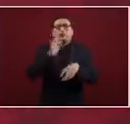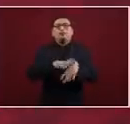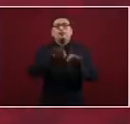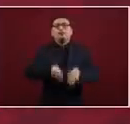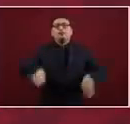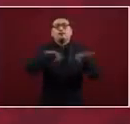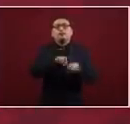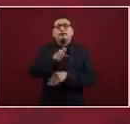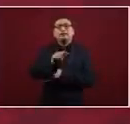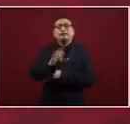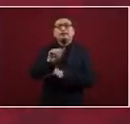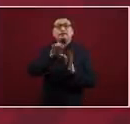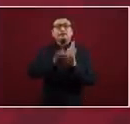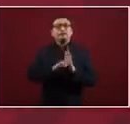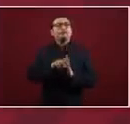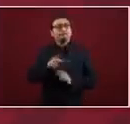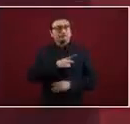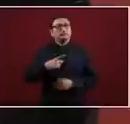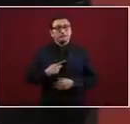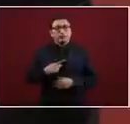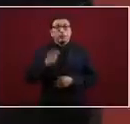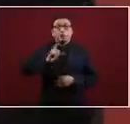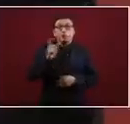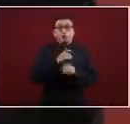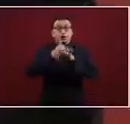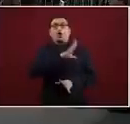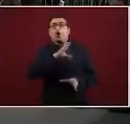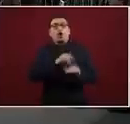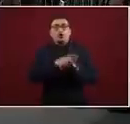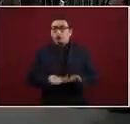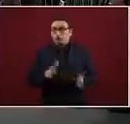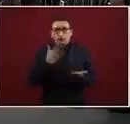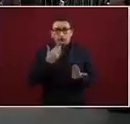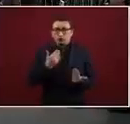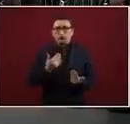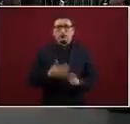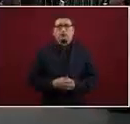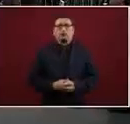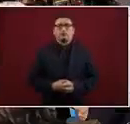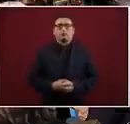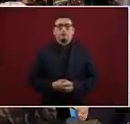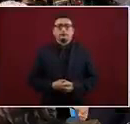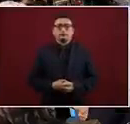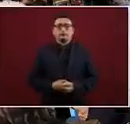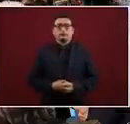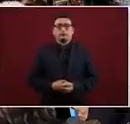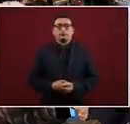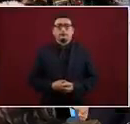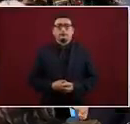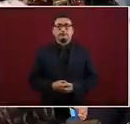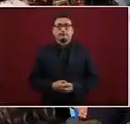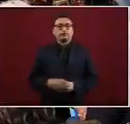de existir en el manejo de la información. ¿Es sostenible esa versión de que a las 8:30 de la